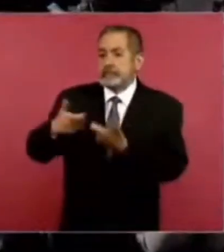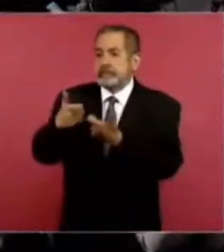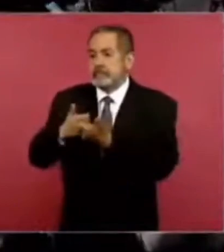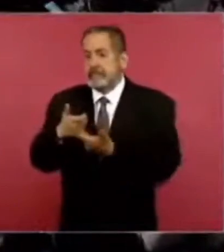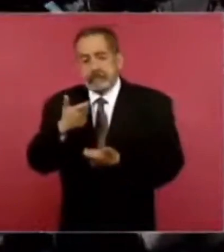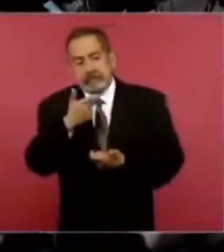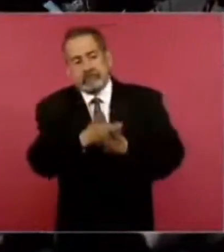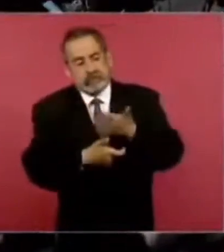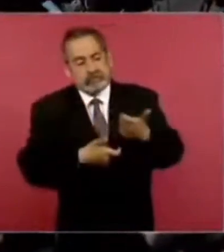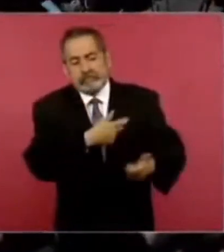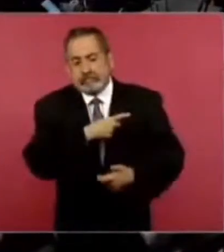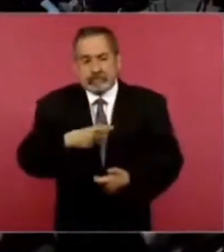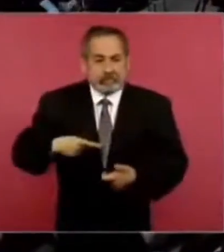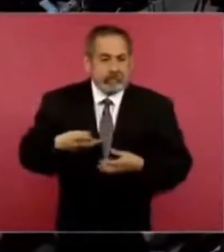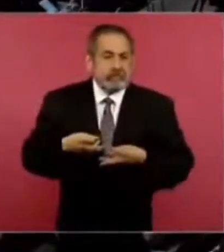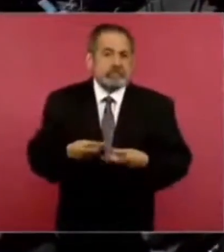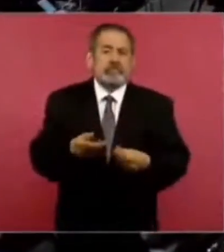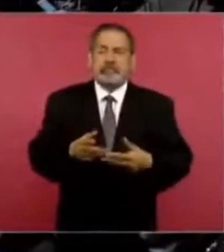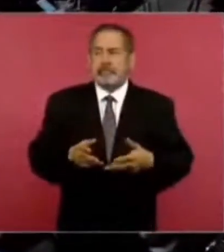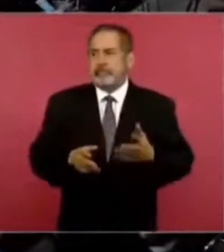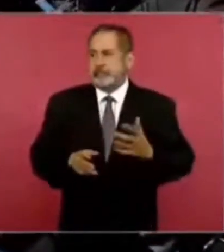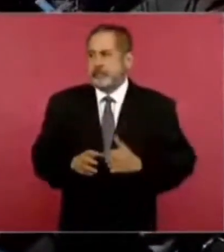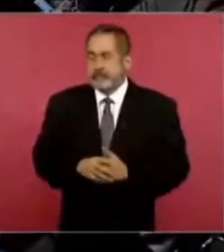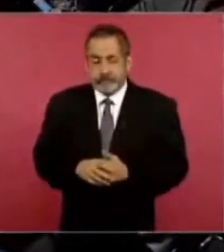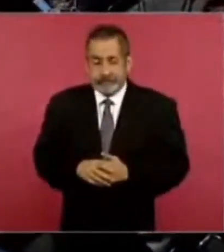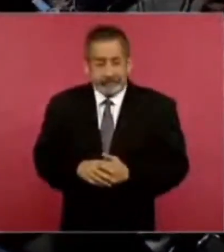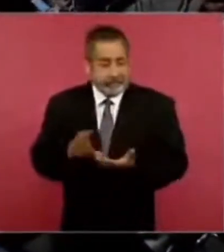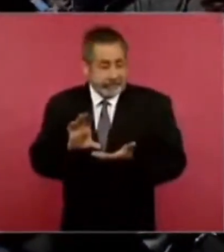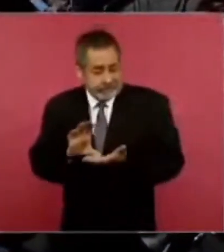de que no se pagaban los impuestos.